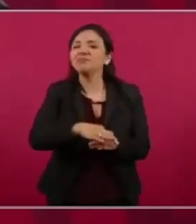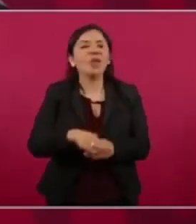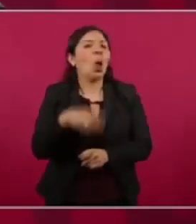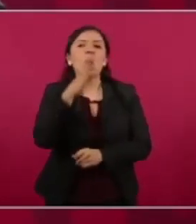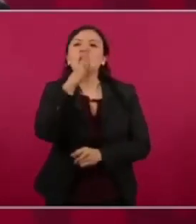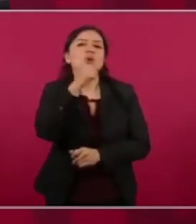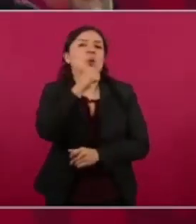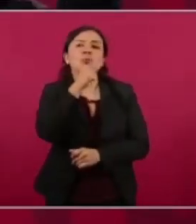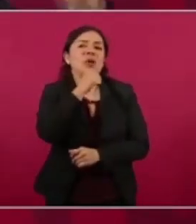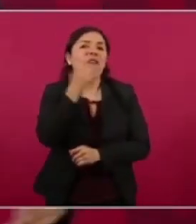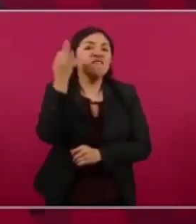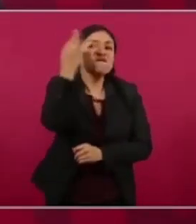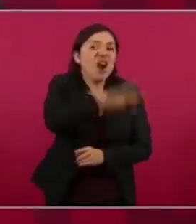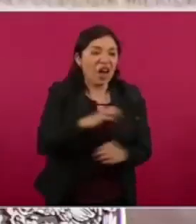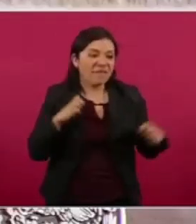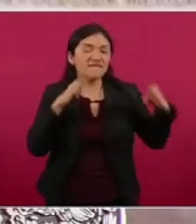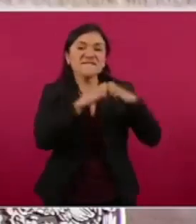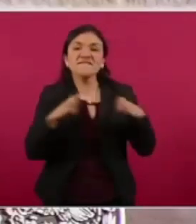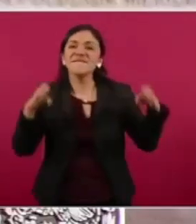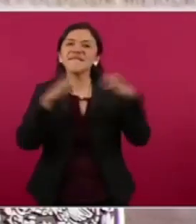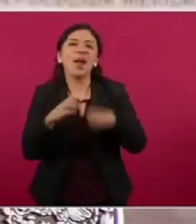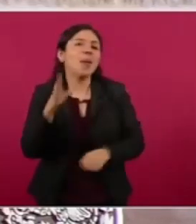margen para el fraude.